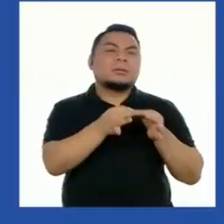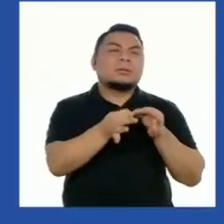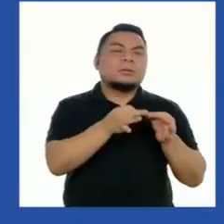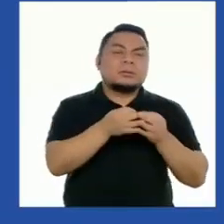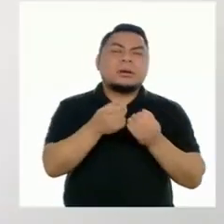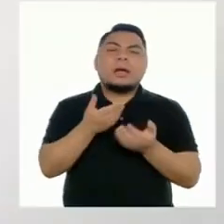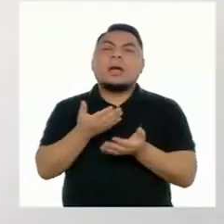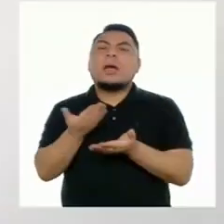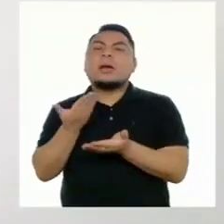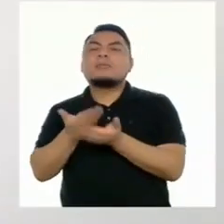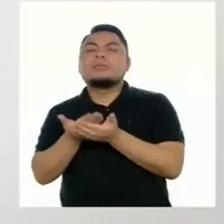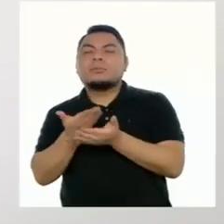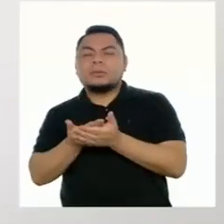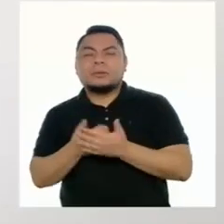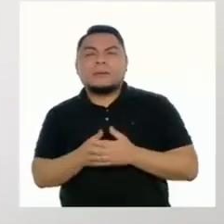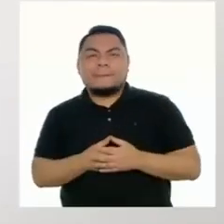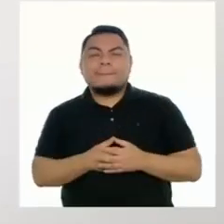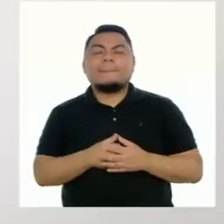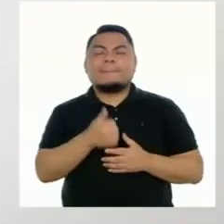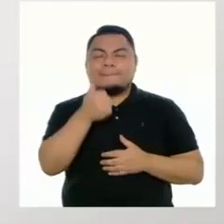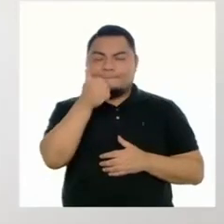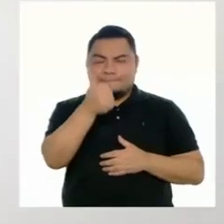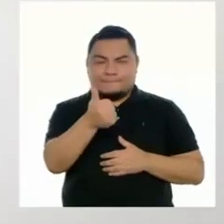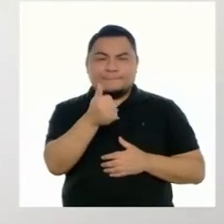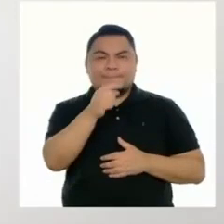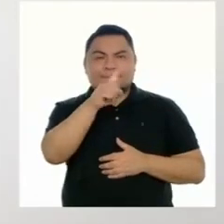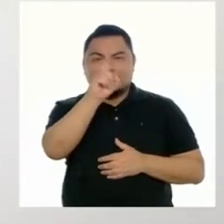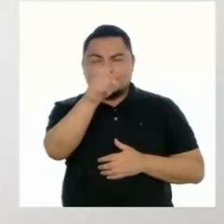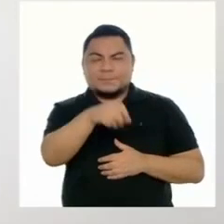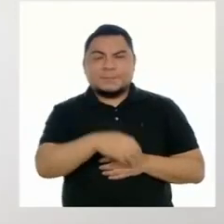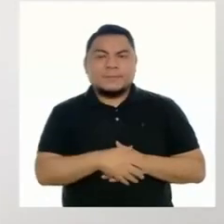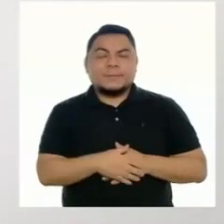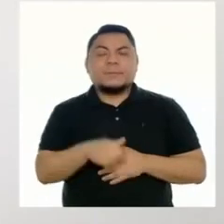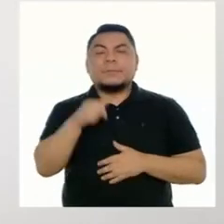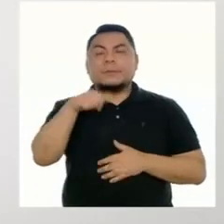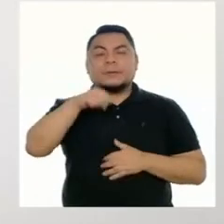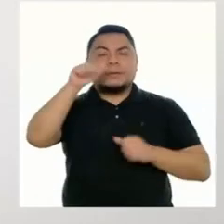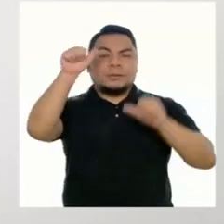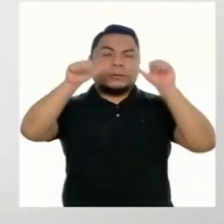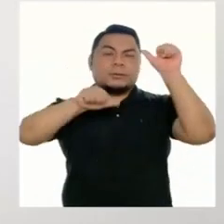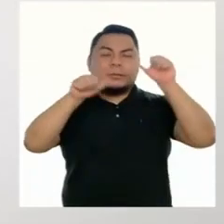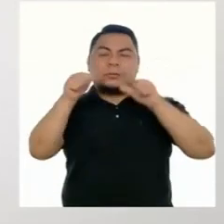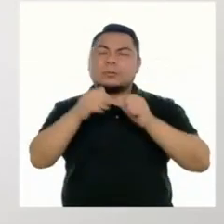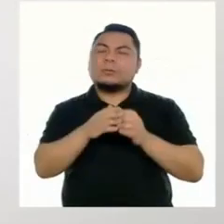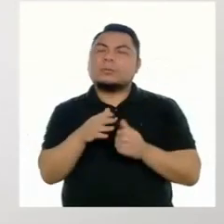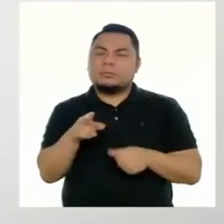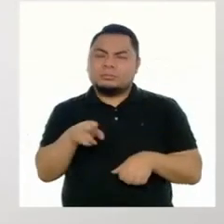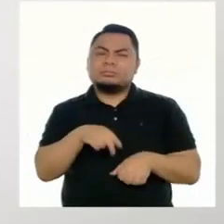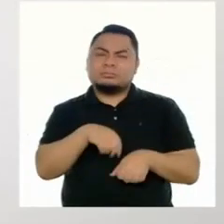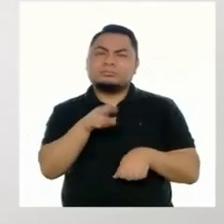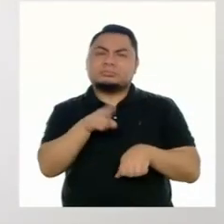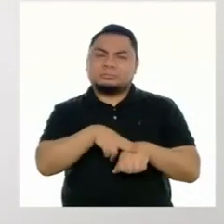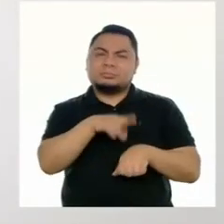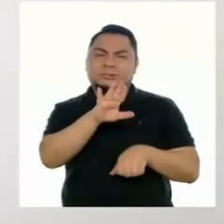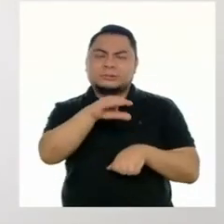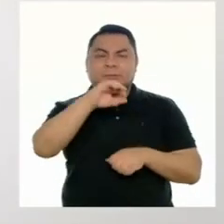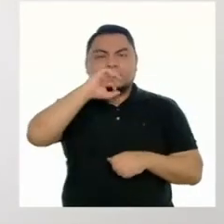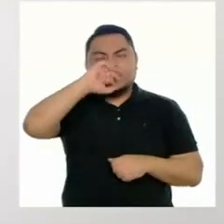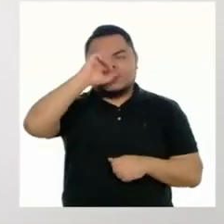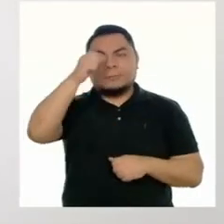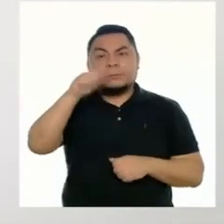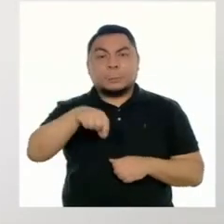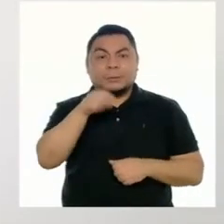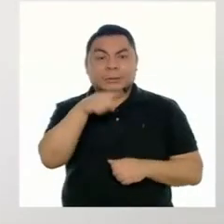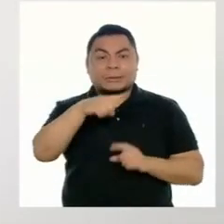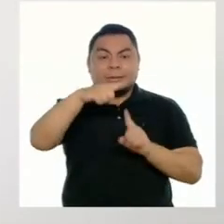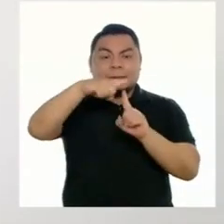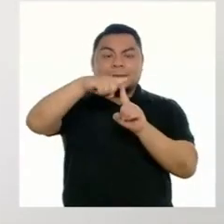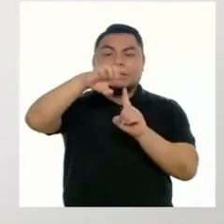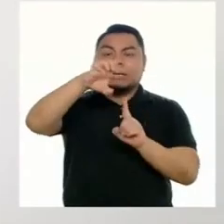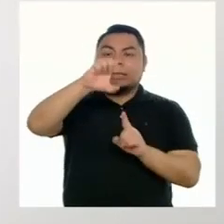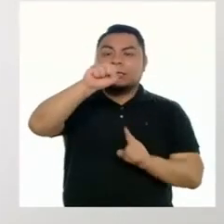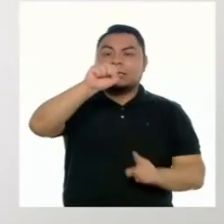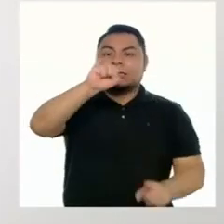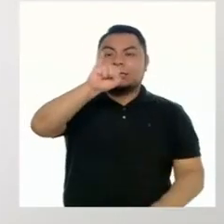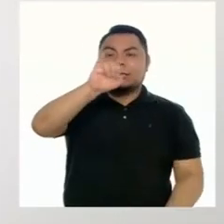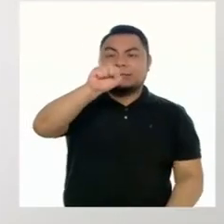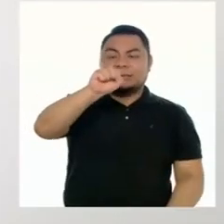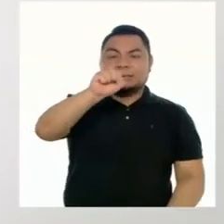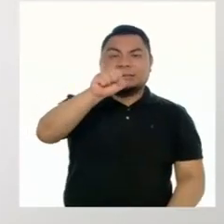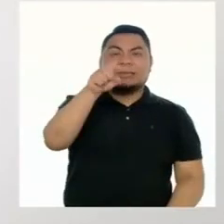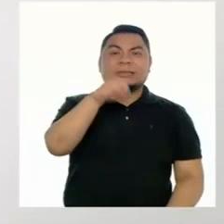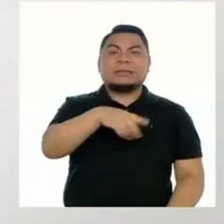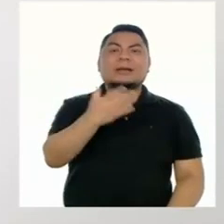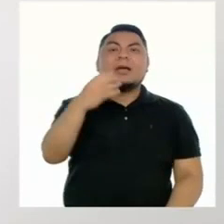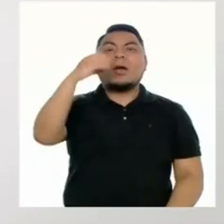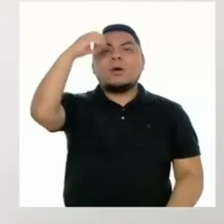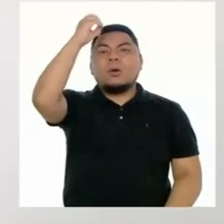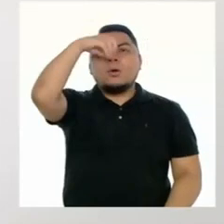argumentos? Buena pregunta. Es una duda muy común. A ver, la tesis es una